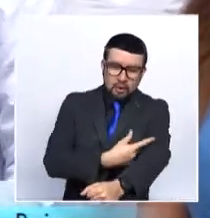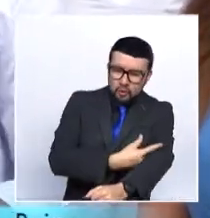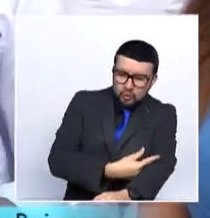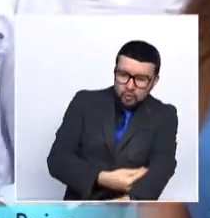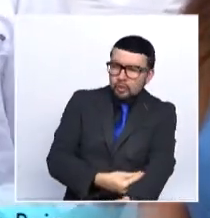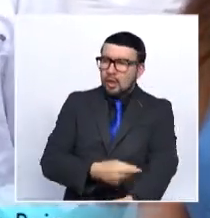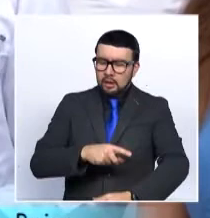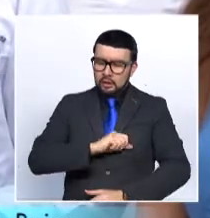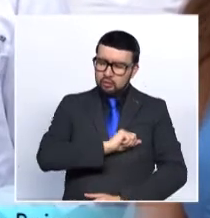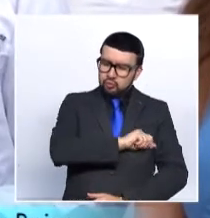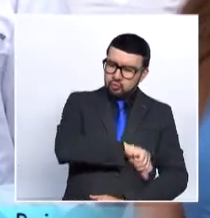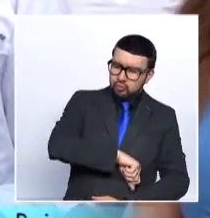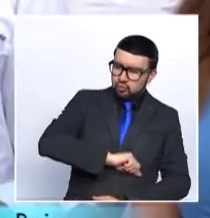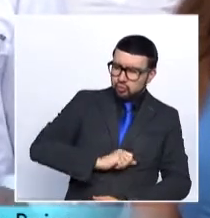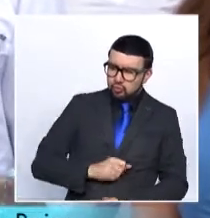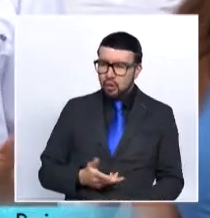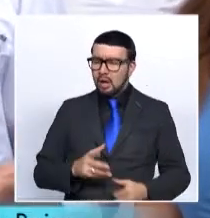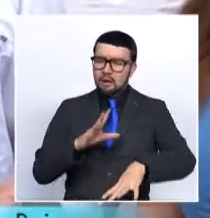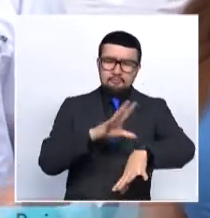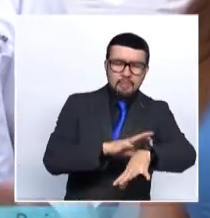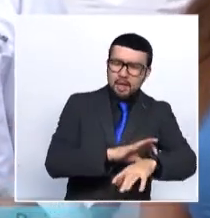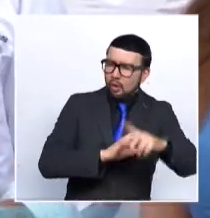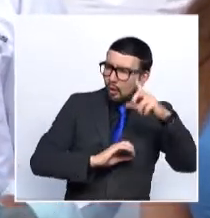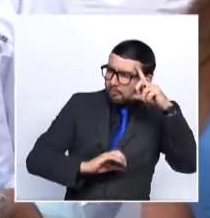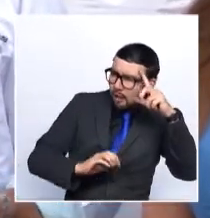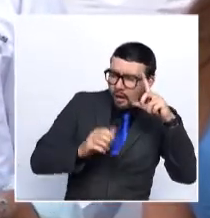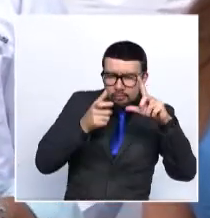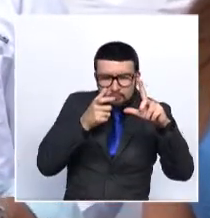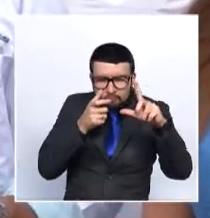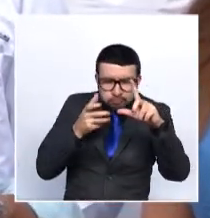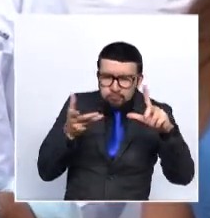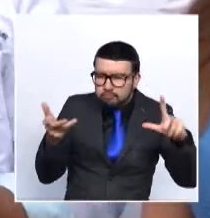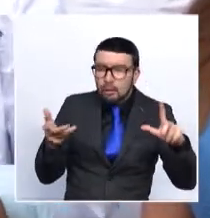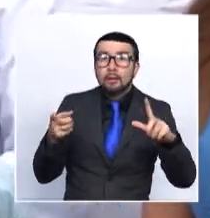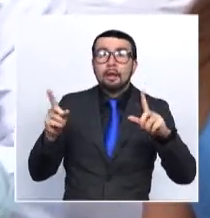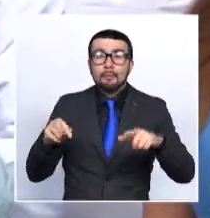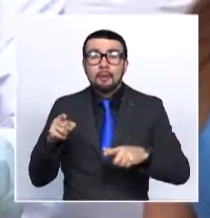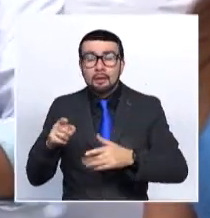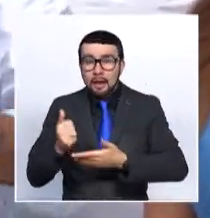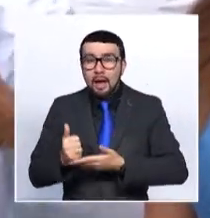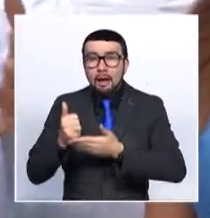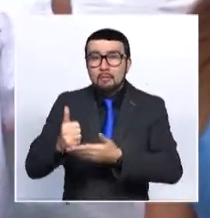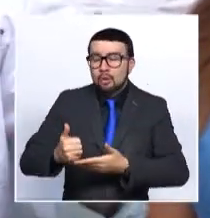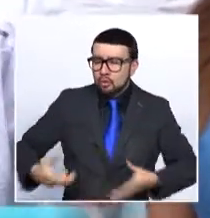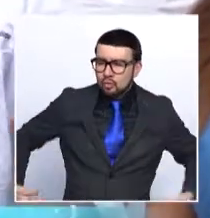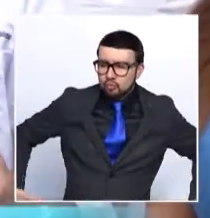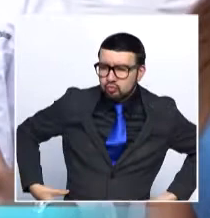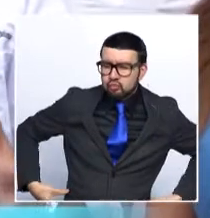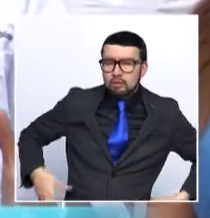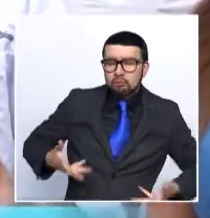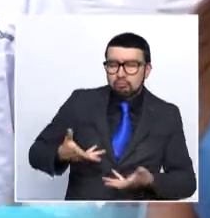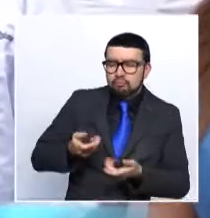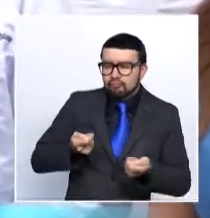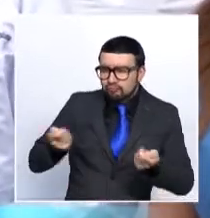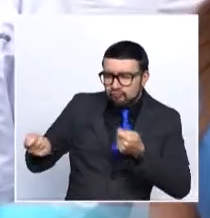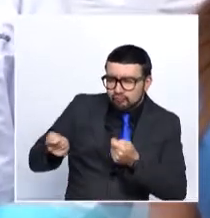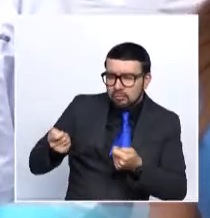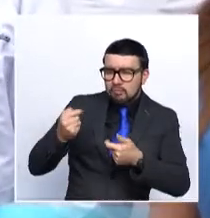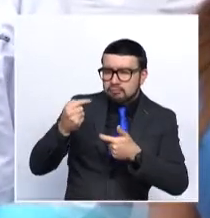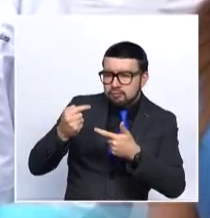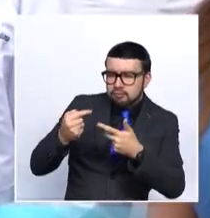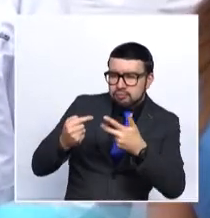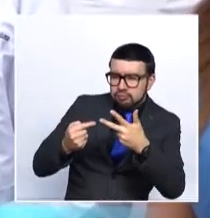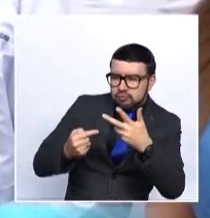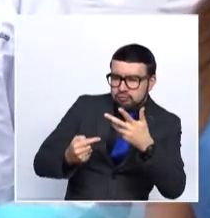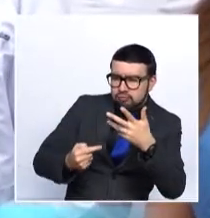luego pasan por ginecología, también tenemos el apoyo de urología. Cuando armamos todo ese rompecabezas de